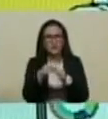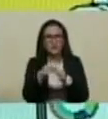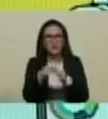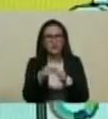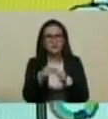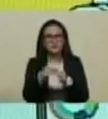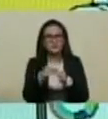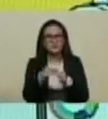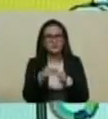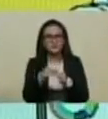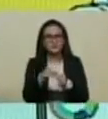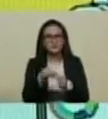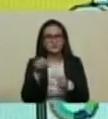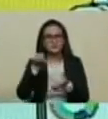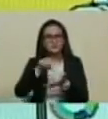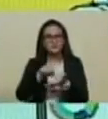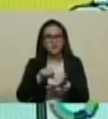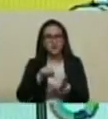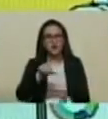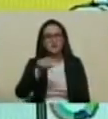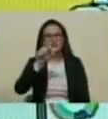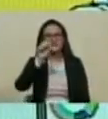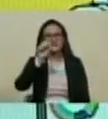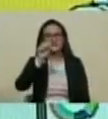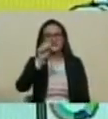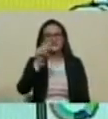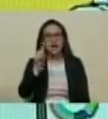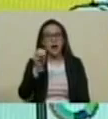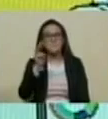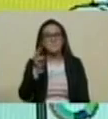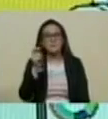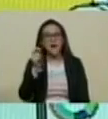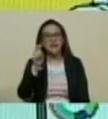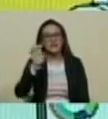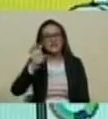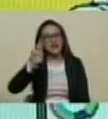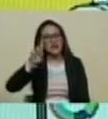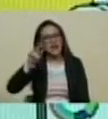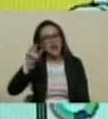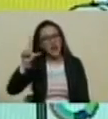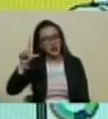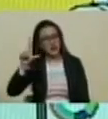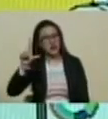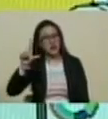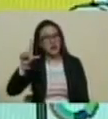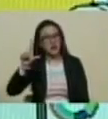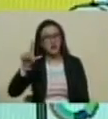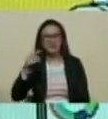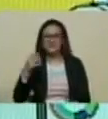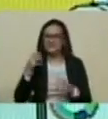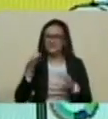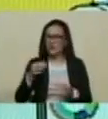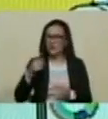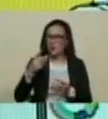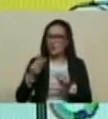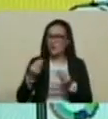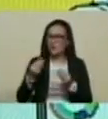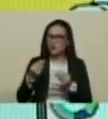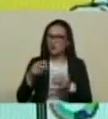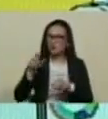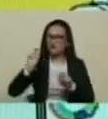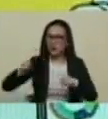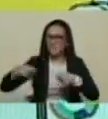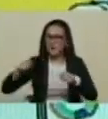Miren cómo se llama esto, sector Vía El Zapateral. Debe ser que por ahí había mucho zapato, ¿no?